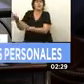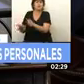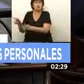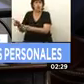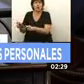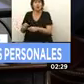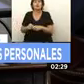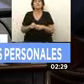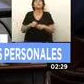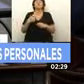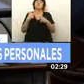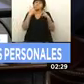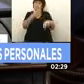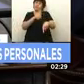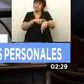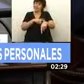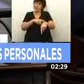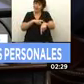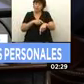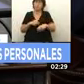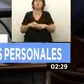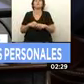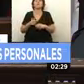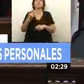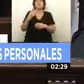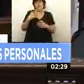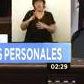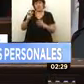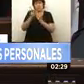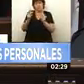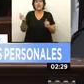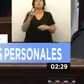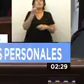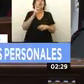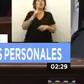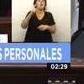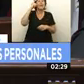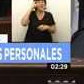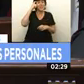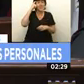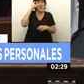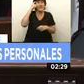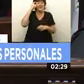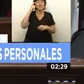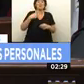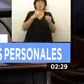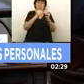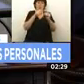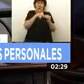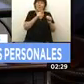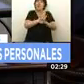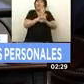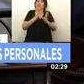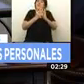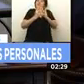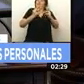recer el tiempo seora esty terminando y en el 2010 ya estábamos saliendo de la crisis del 2008 y del